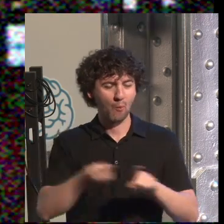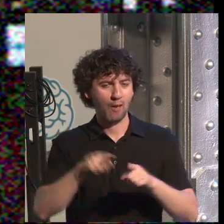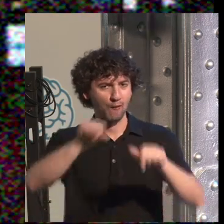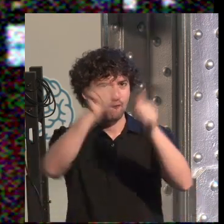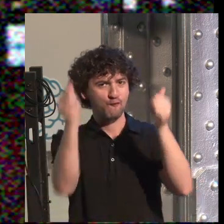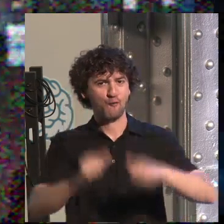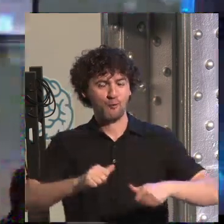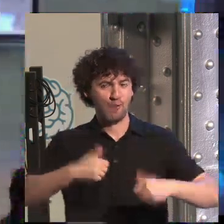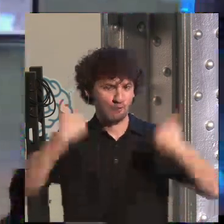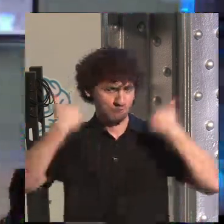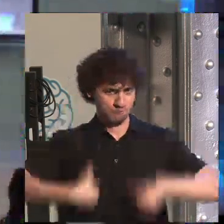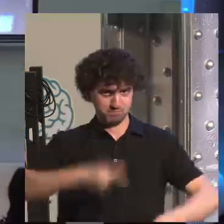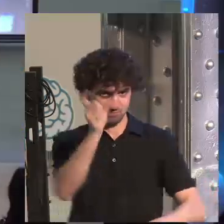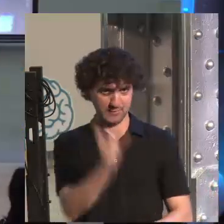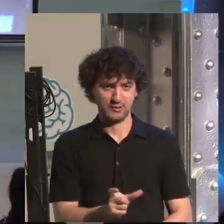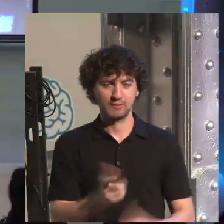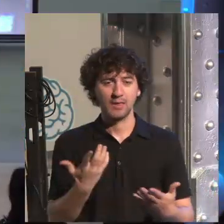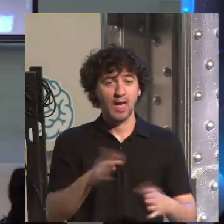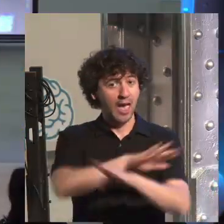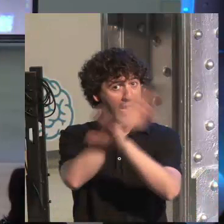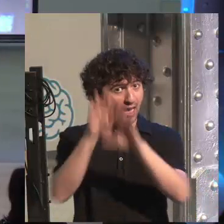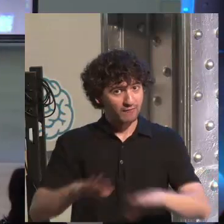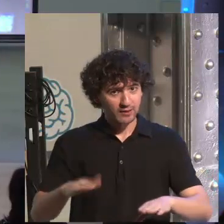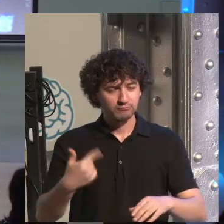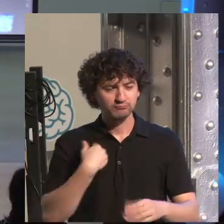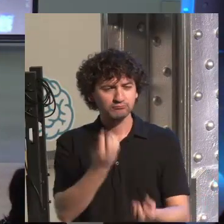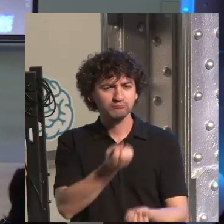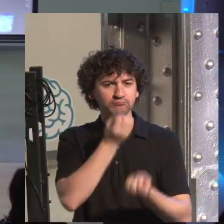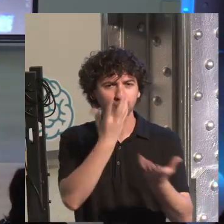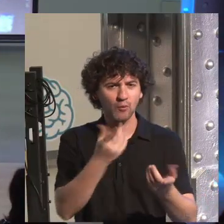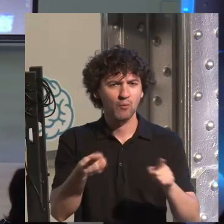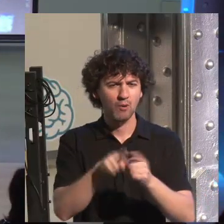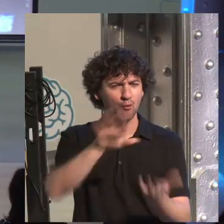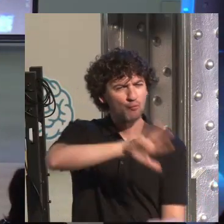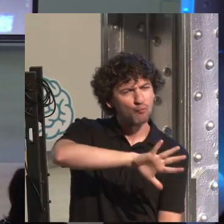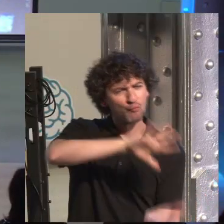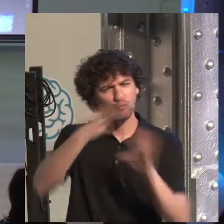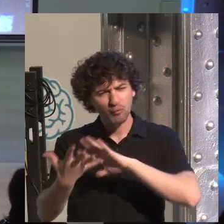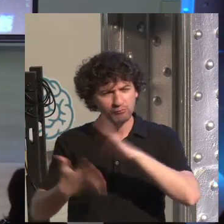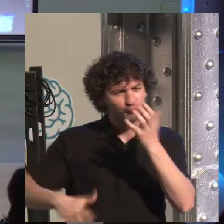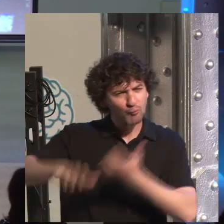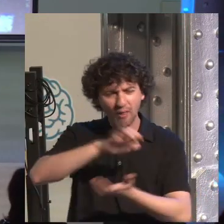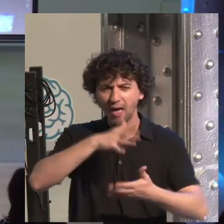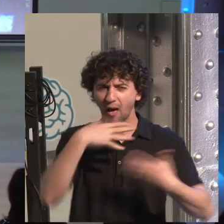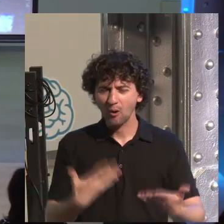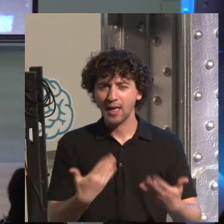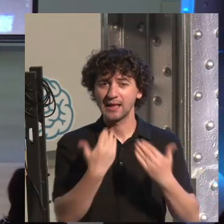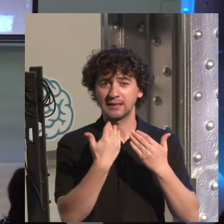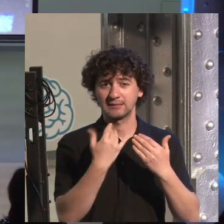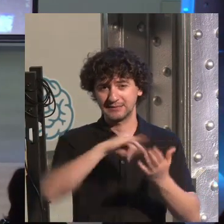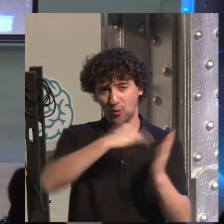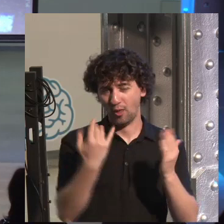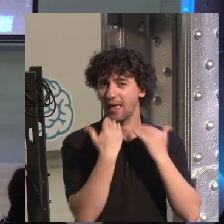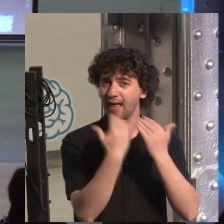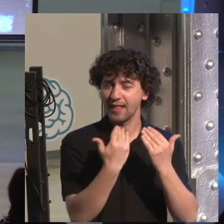humana. Y para concluir, también voy a hablar de una revolución que se está produciendo gracias a la tecnología y que